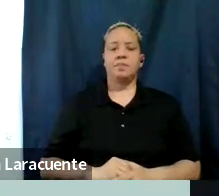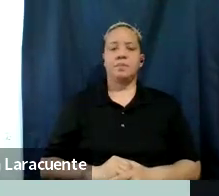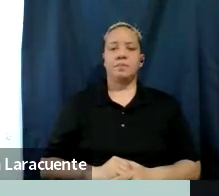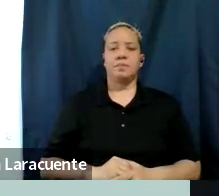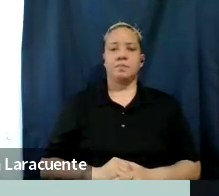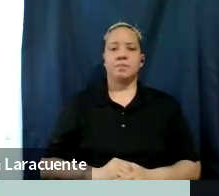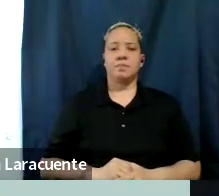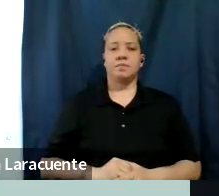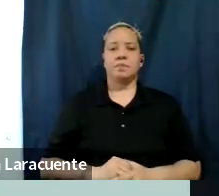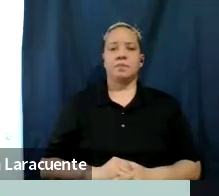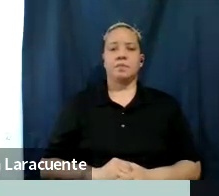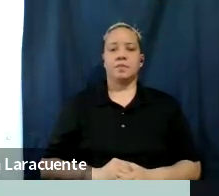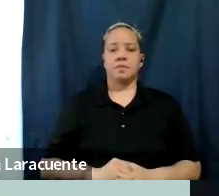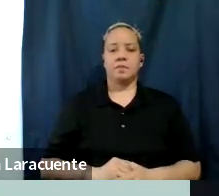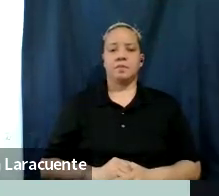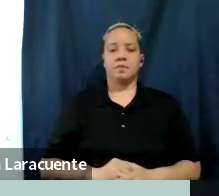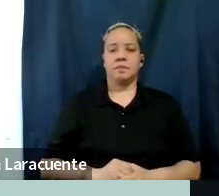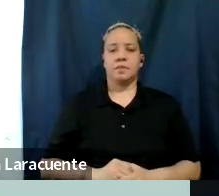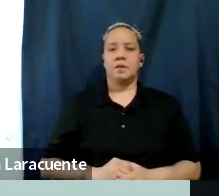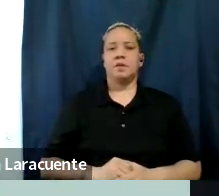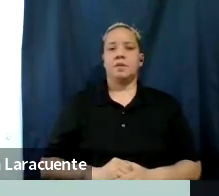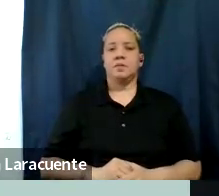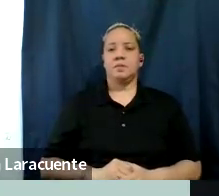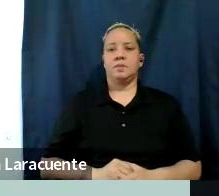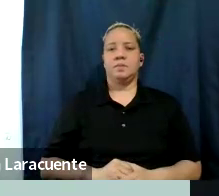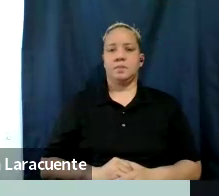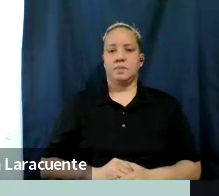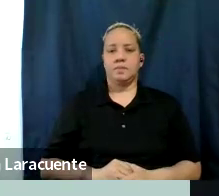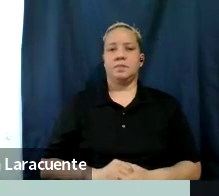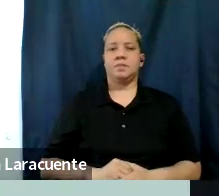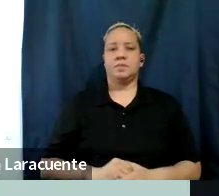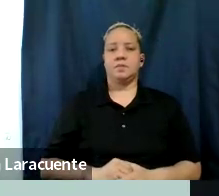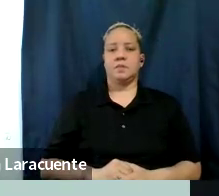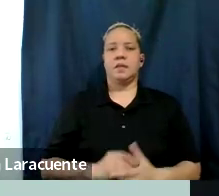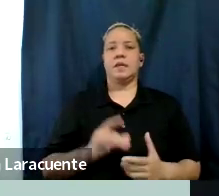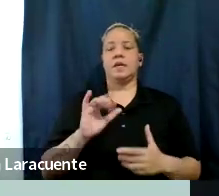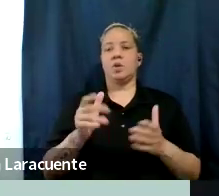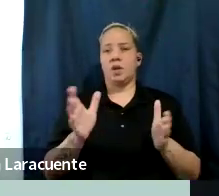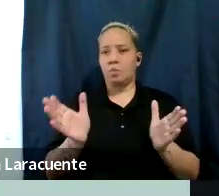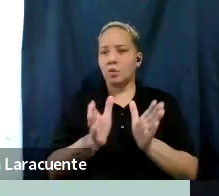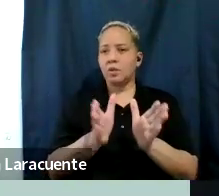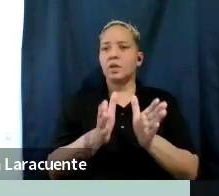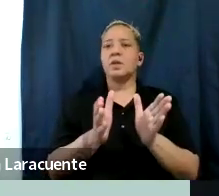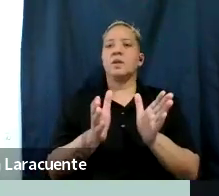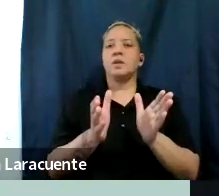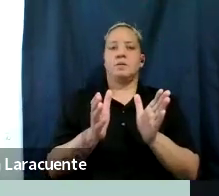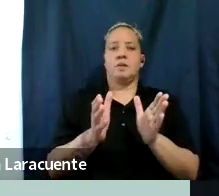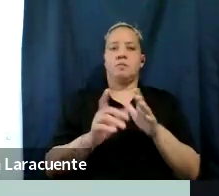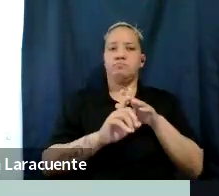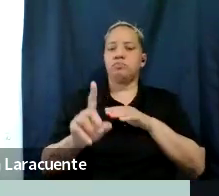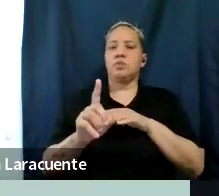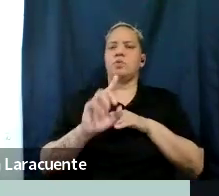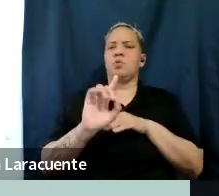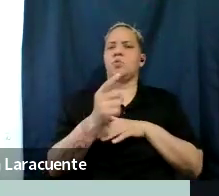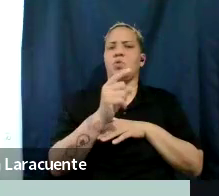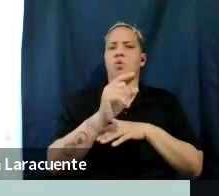principalmente, lógicamente, obviamente, es lo que motiva la salida urgente no solo de Juan Ramón Jiménez y